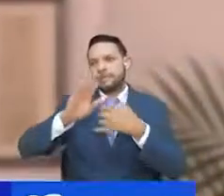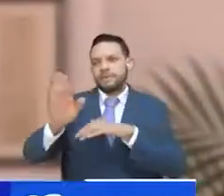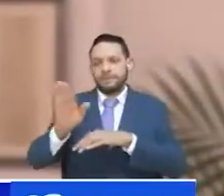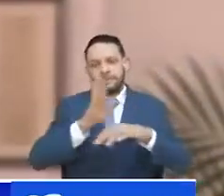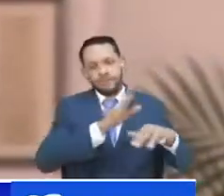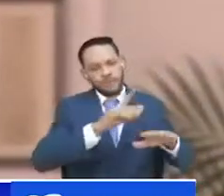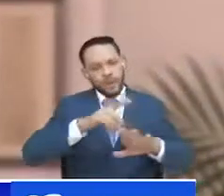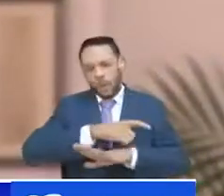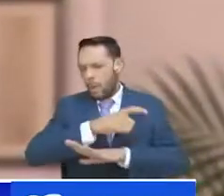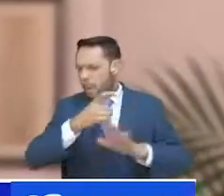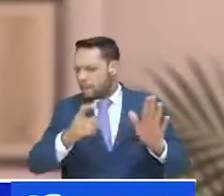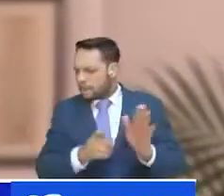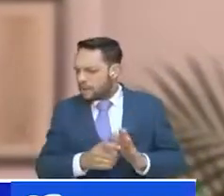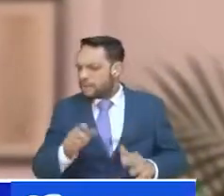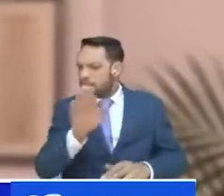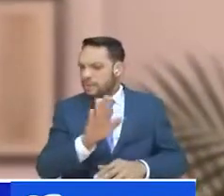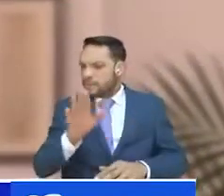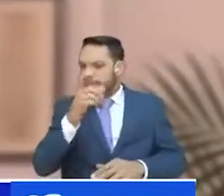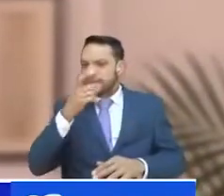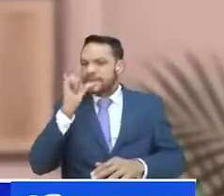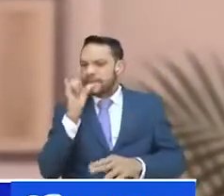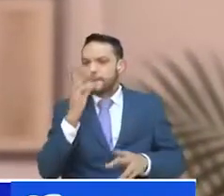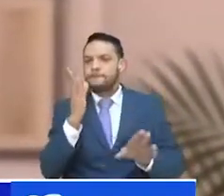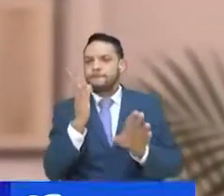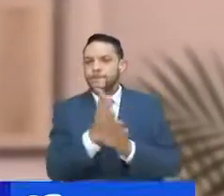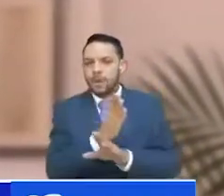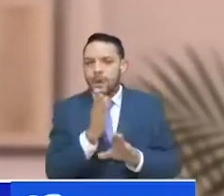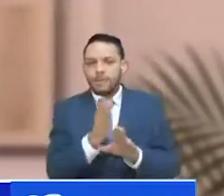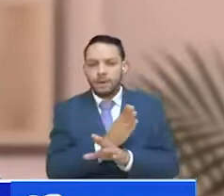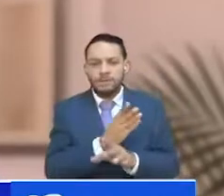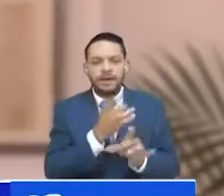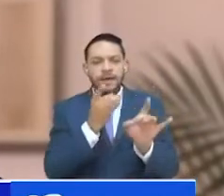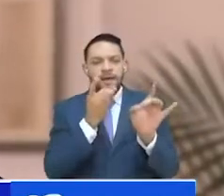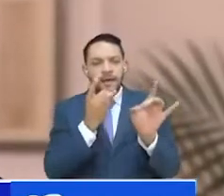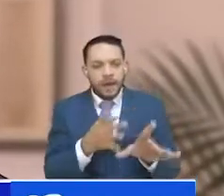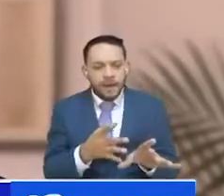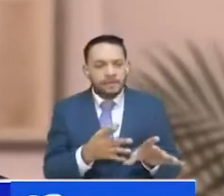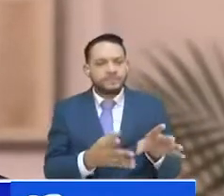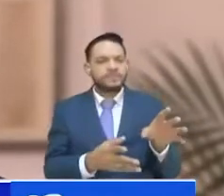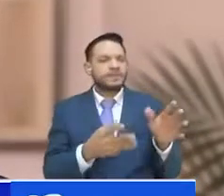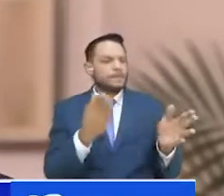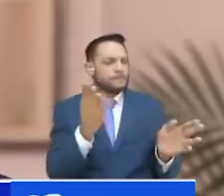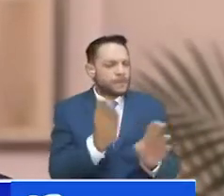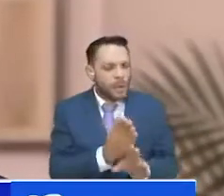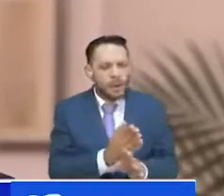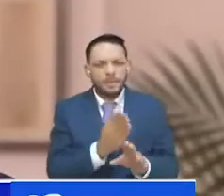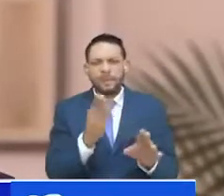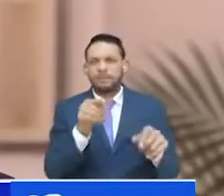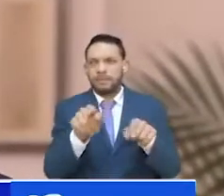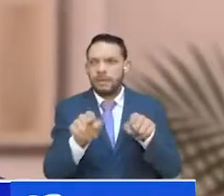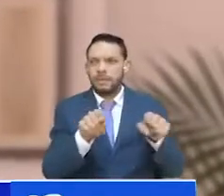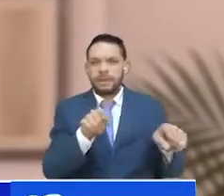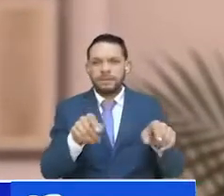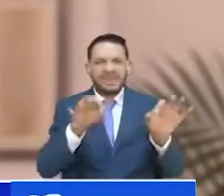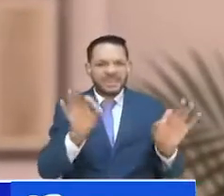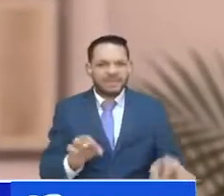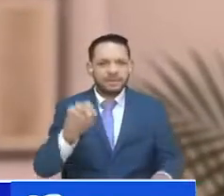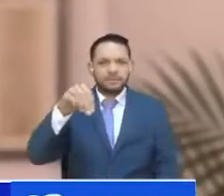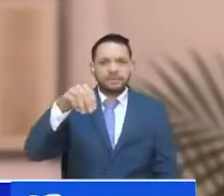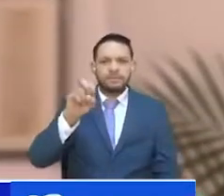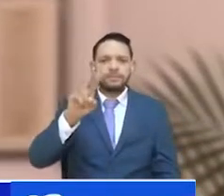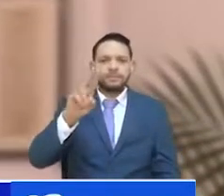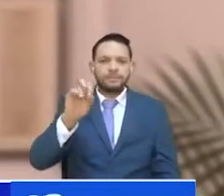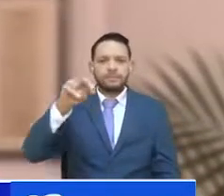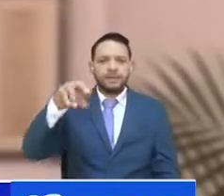el departamento tenemos un foco prendido, uno con una llama más intensa, otro un poco más débil, pero en toda parte ya se habla de Marino Murillo. Yo creo que en la